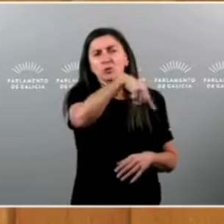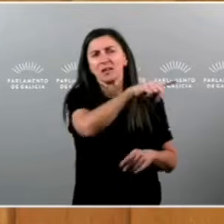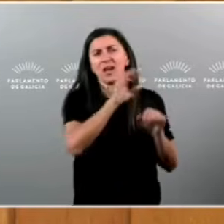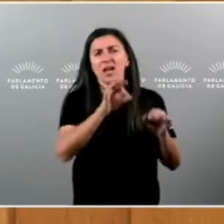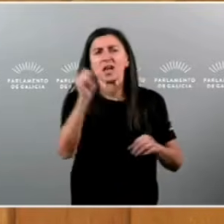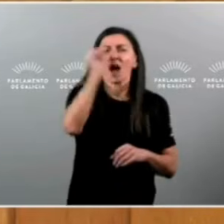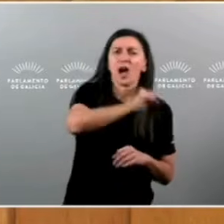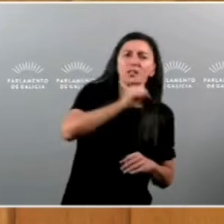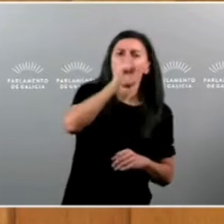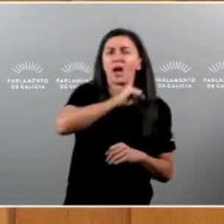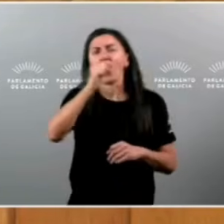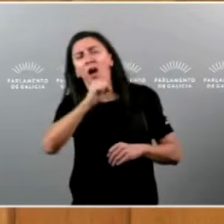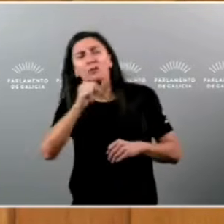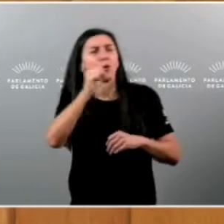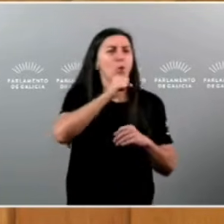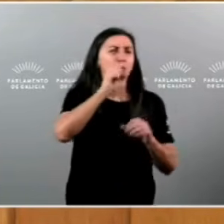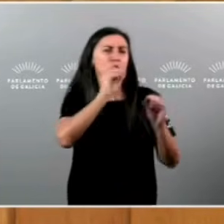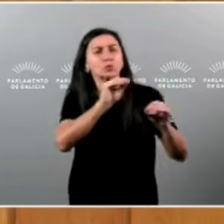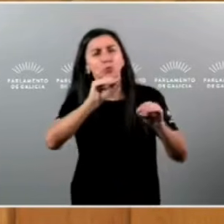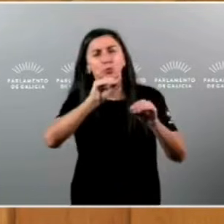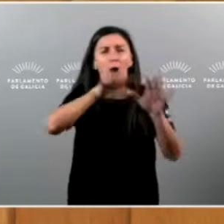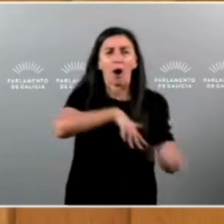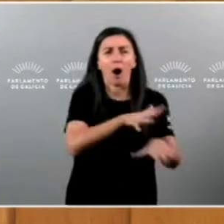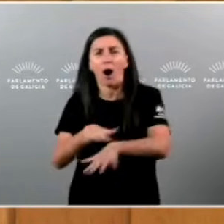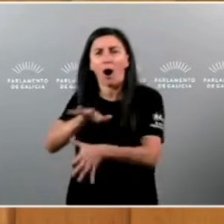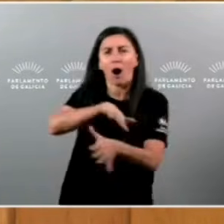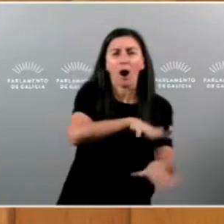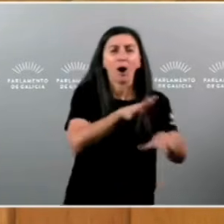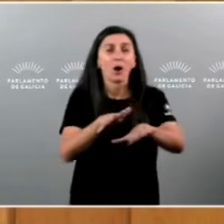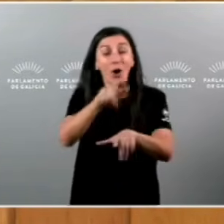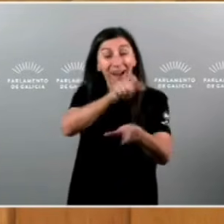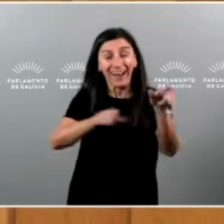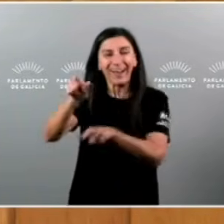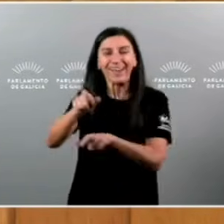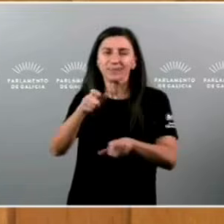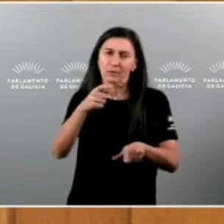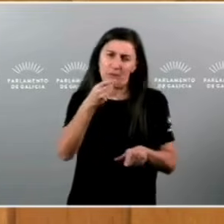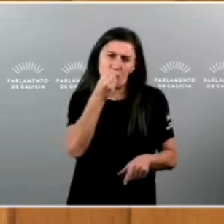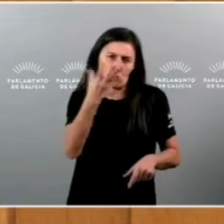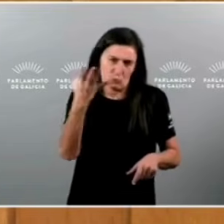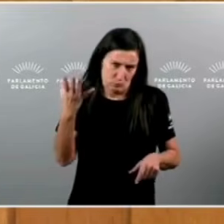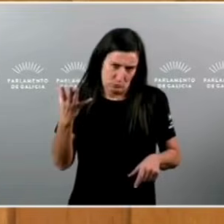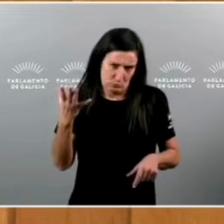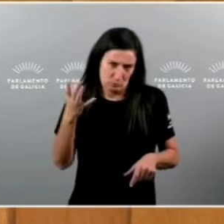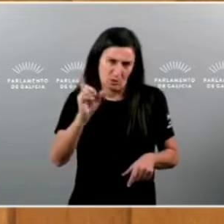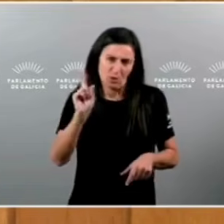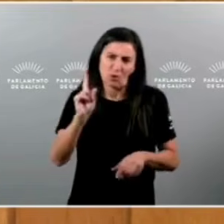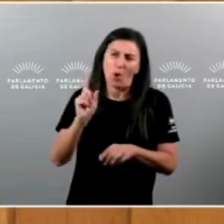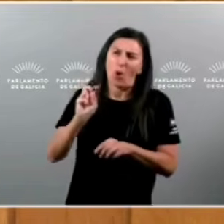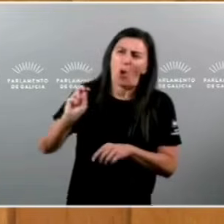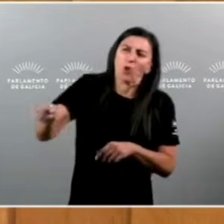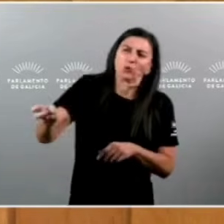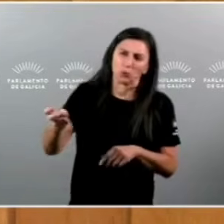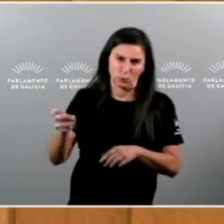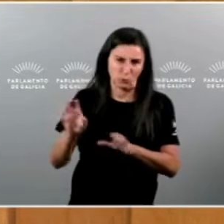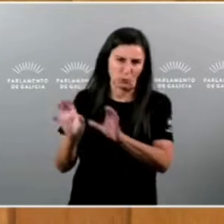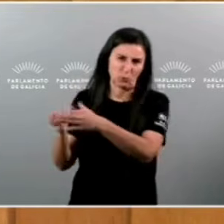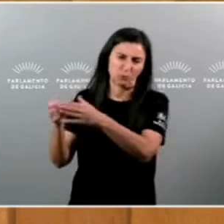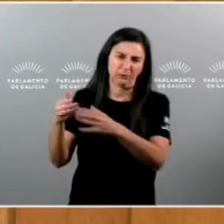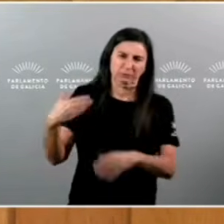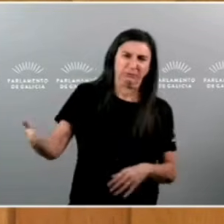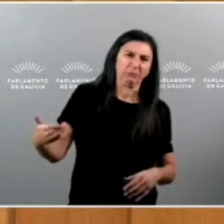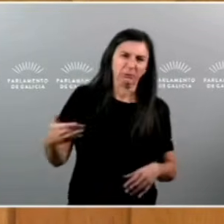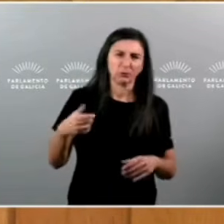cantando ondiñas para arriba, ondiñas para baixo, con gente de bien, non como a vosotros, rojos separatistas, con